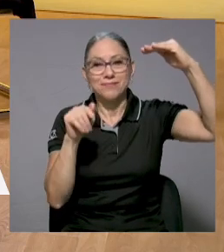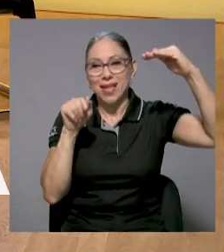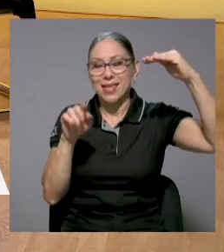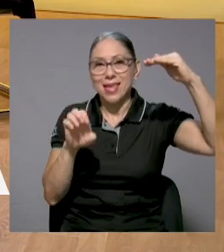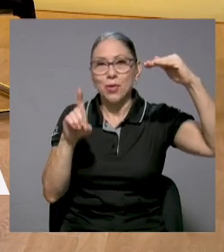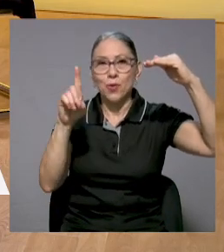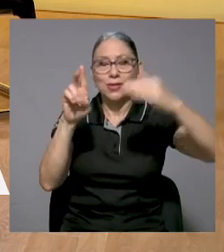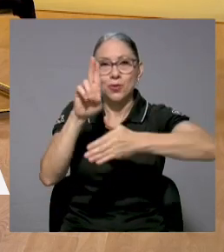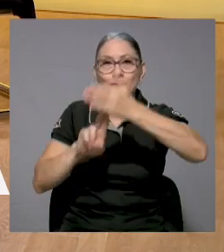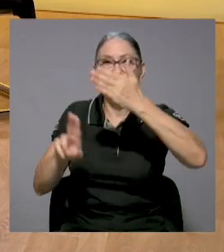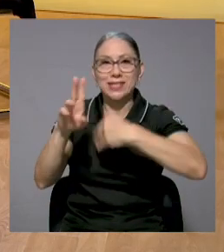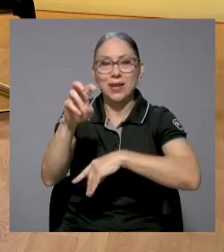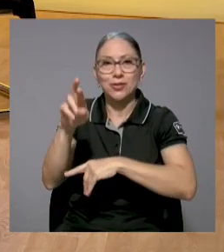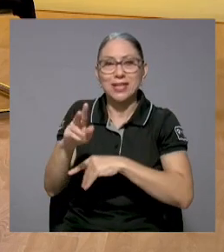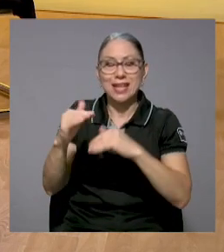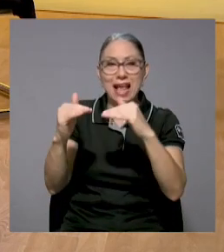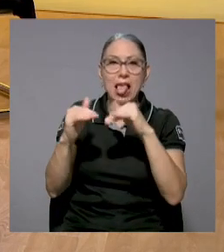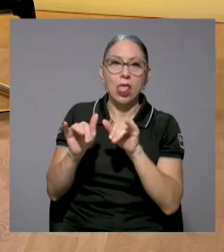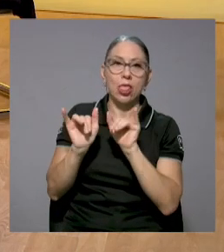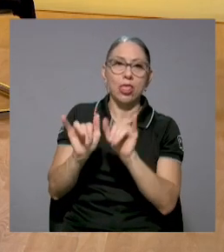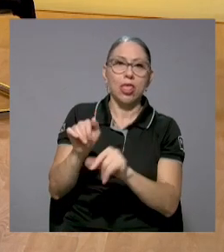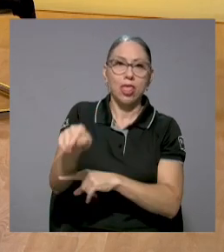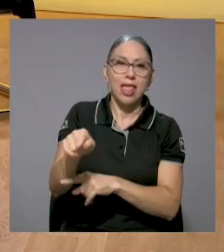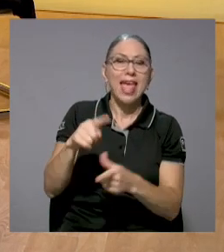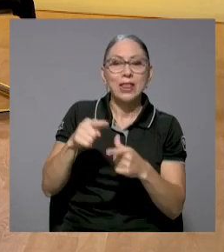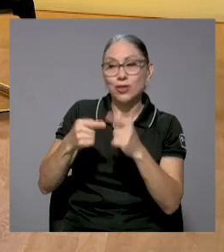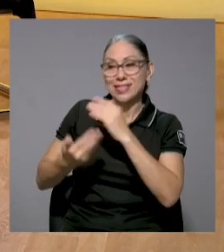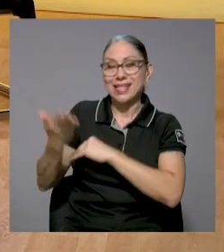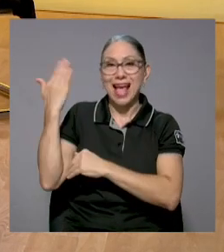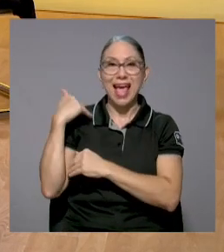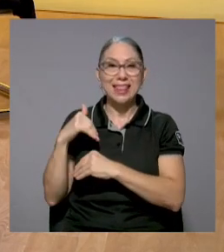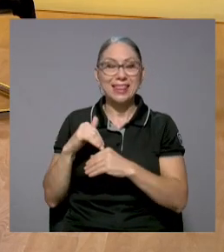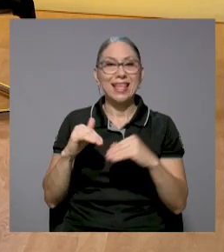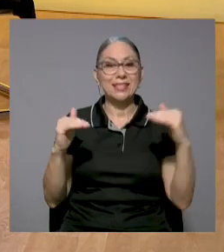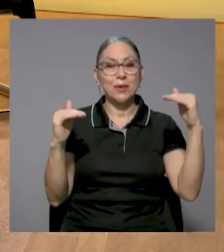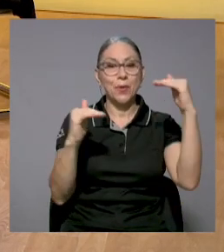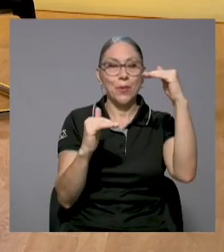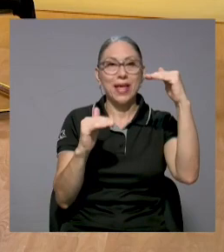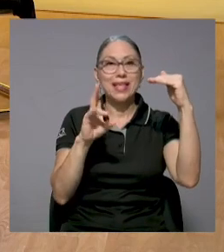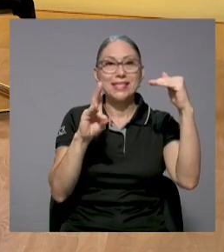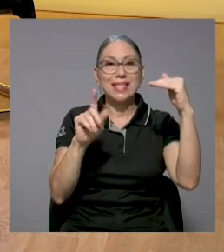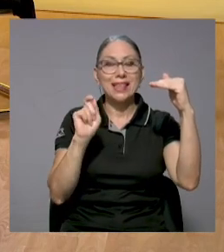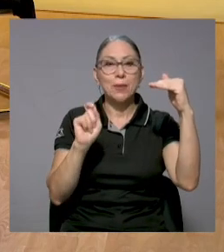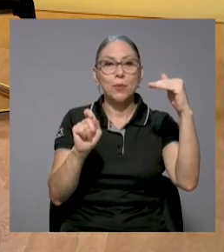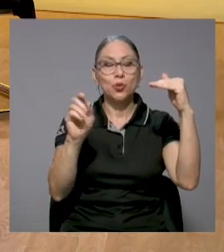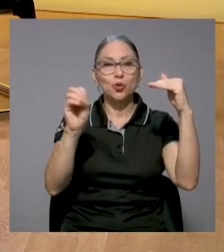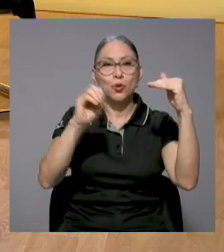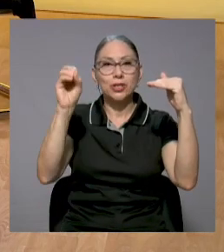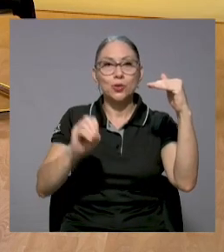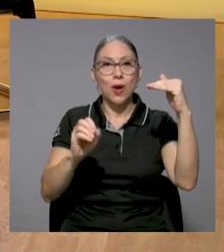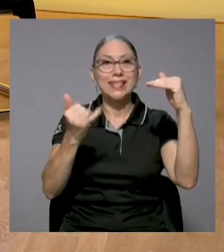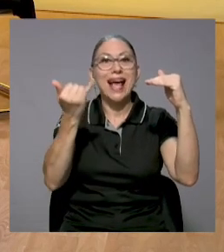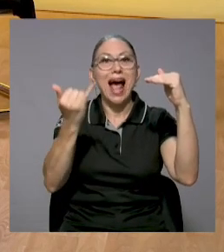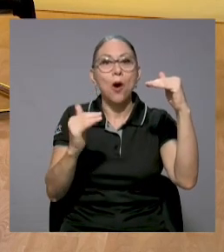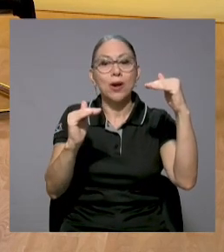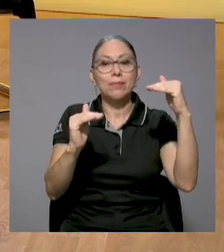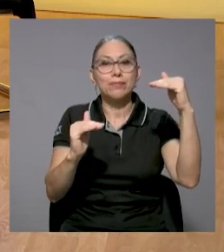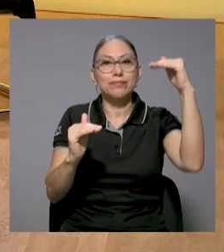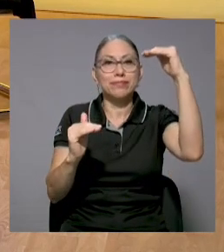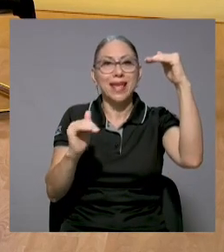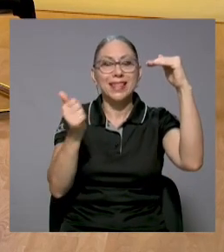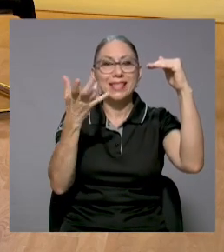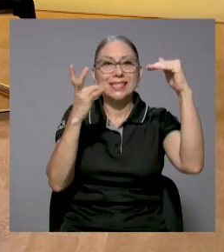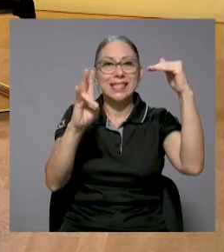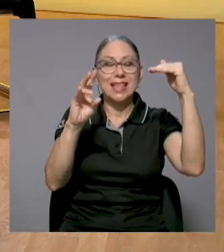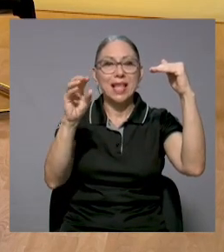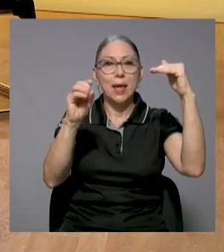entonces pasamos de una brecha que era de un poco menos de 7 puntos porcentuales a hoy 17 puntos porcentuales. Y esto tiene que ser una señal de